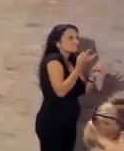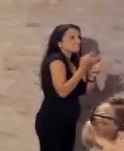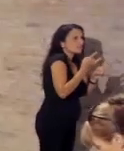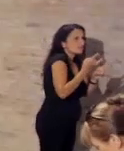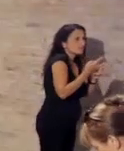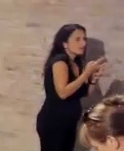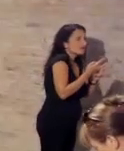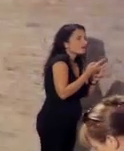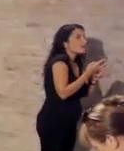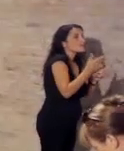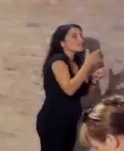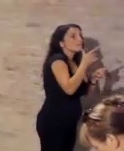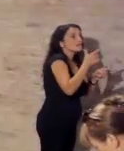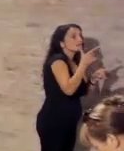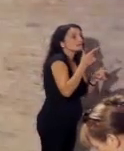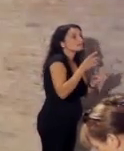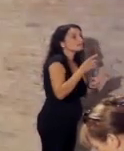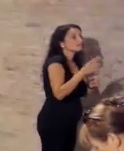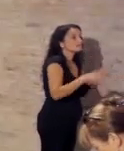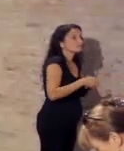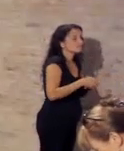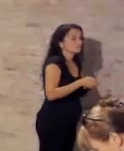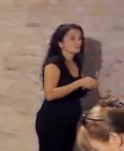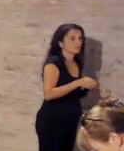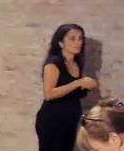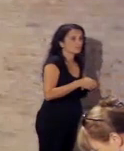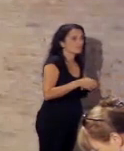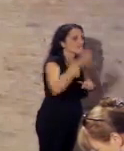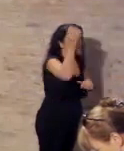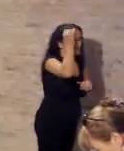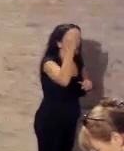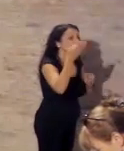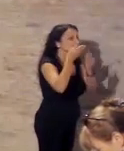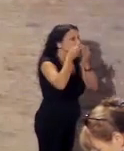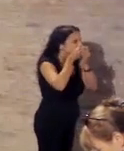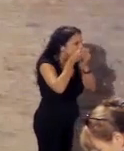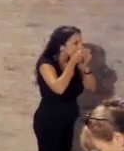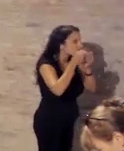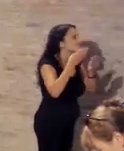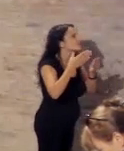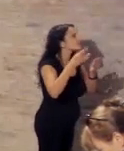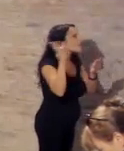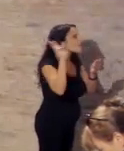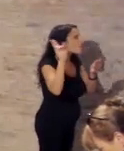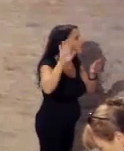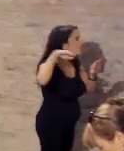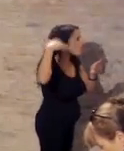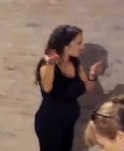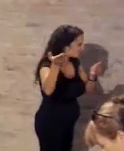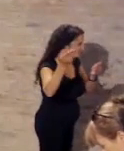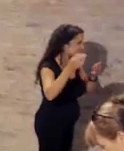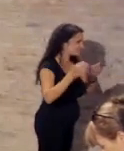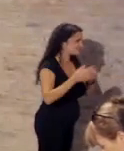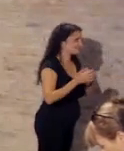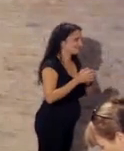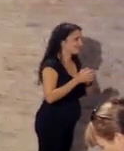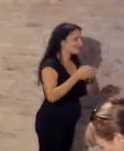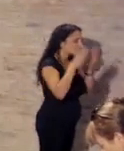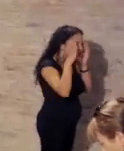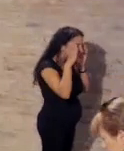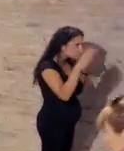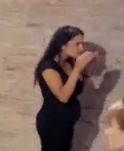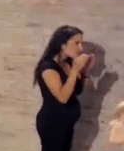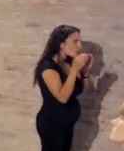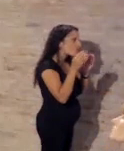quedemos a Merced yo tapo el micrófono porque hay mucho ruido externo pido disculpas pero es para que se centralice el